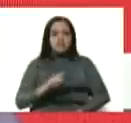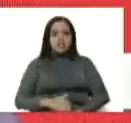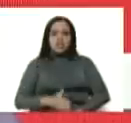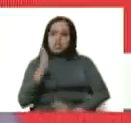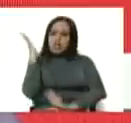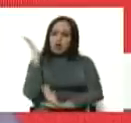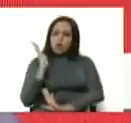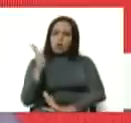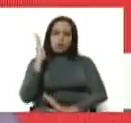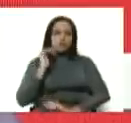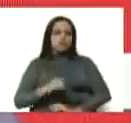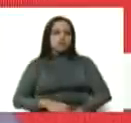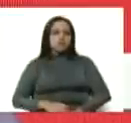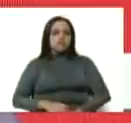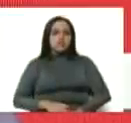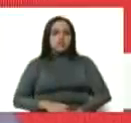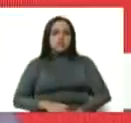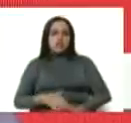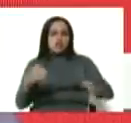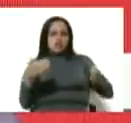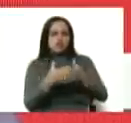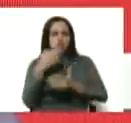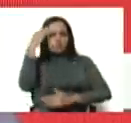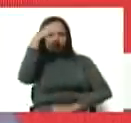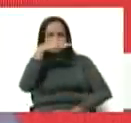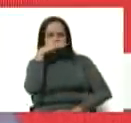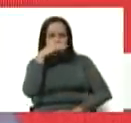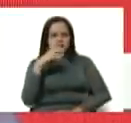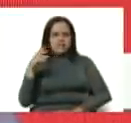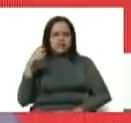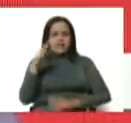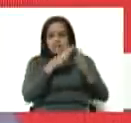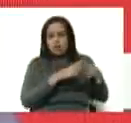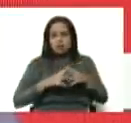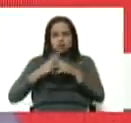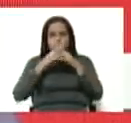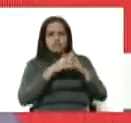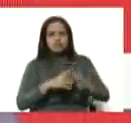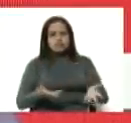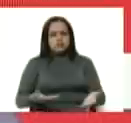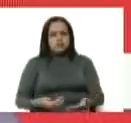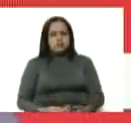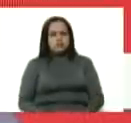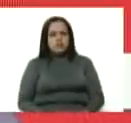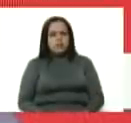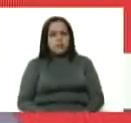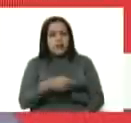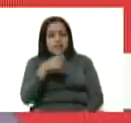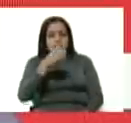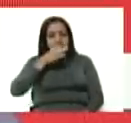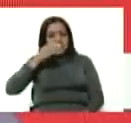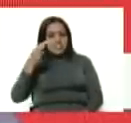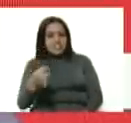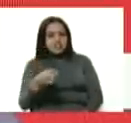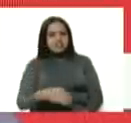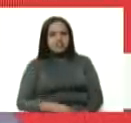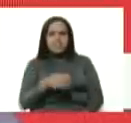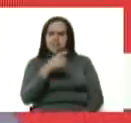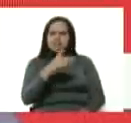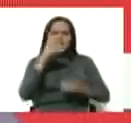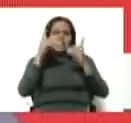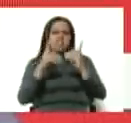mandato de unos mercenarios estadounidenses de pacotilla. Esa es la verdad. Esta es una